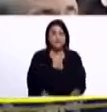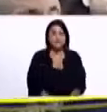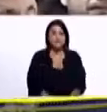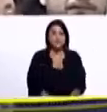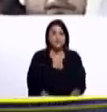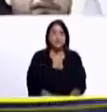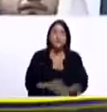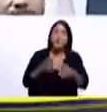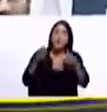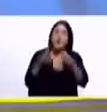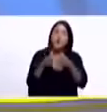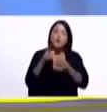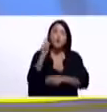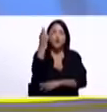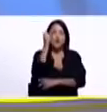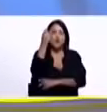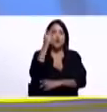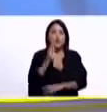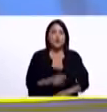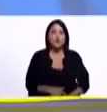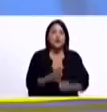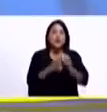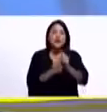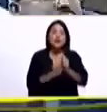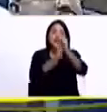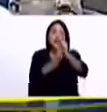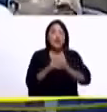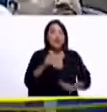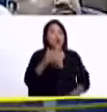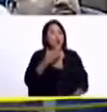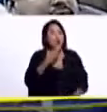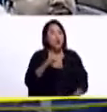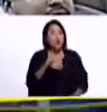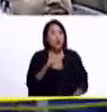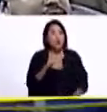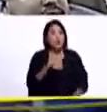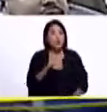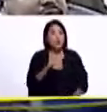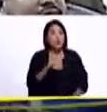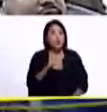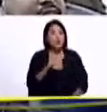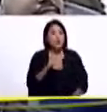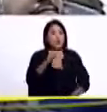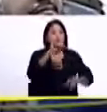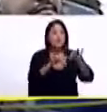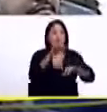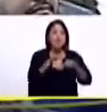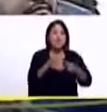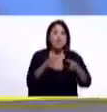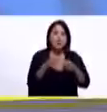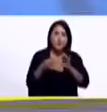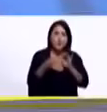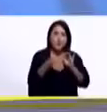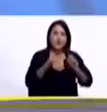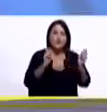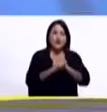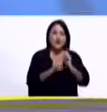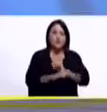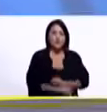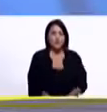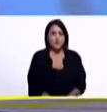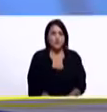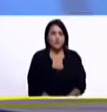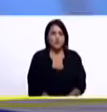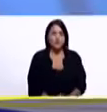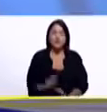el diputado Ricardo Sánchez, líder de la juventud, Ricardo, secretario general de Alianza para el Cambio,